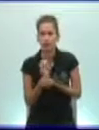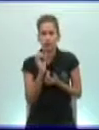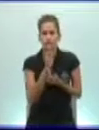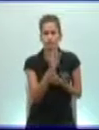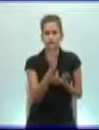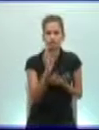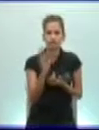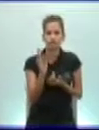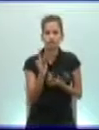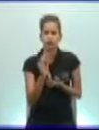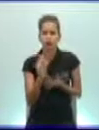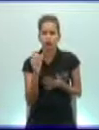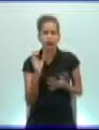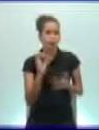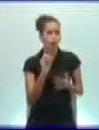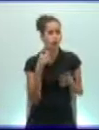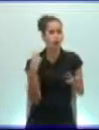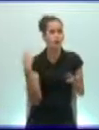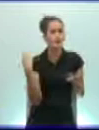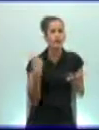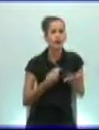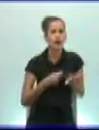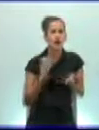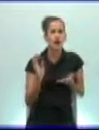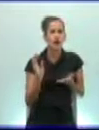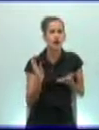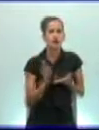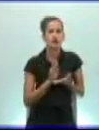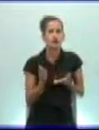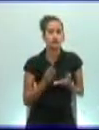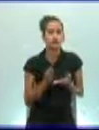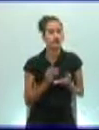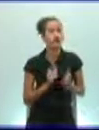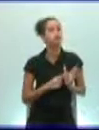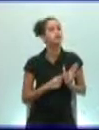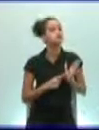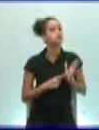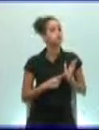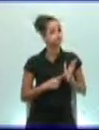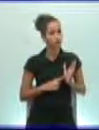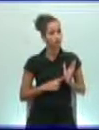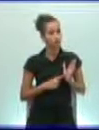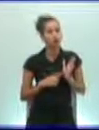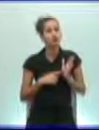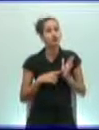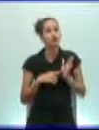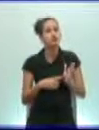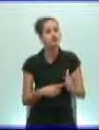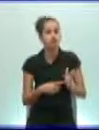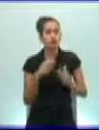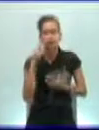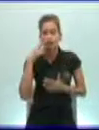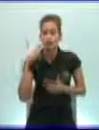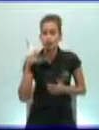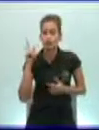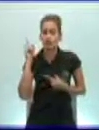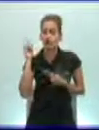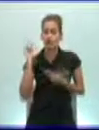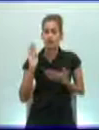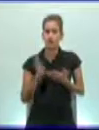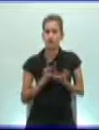libros a una librería. Les recomendamos este libro tan interesante llamado Cuentos de cuando La Habana era